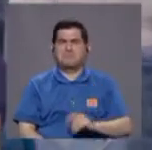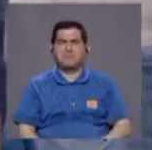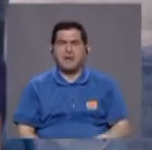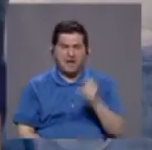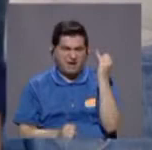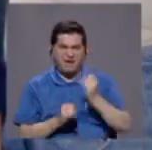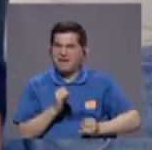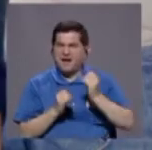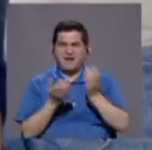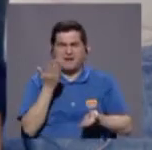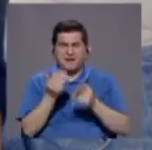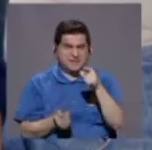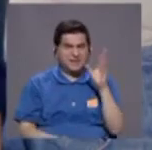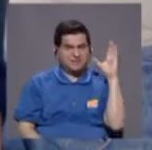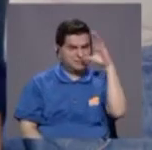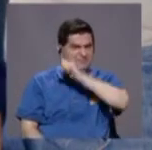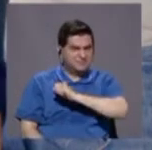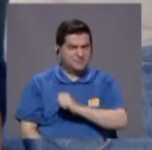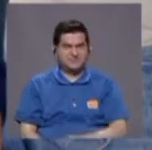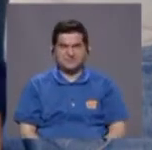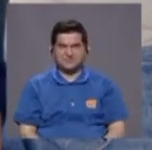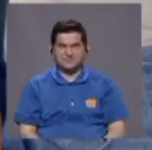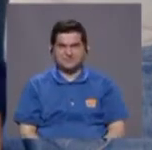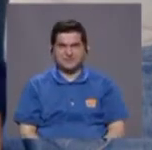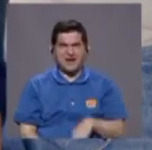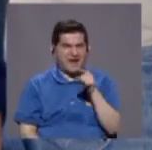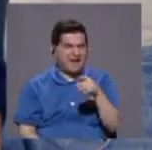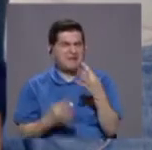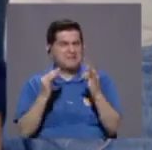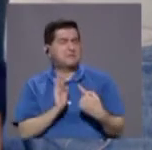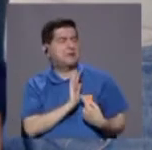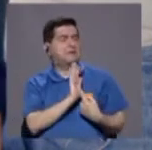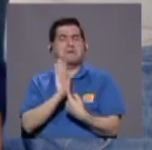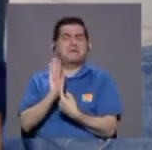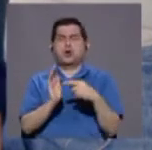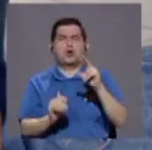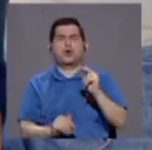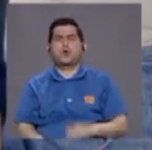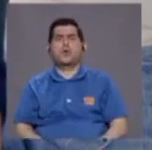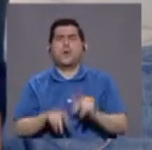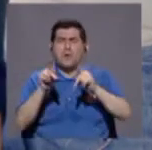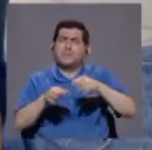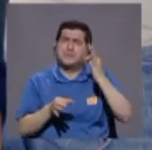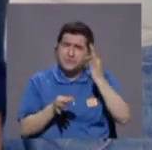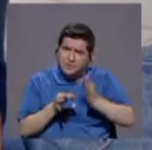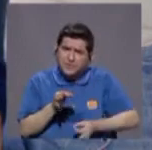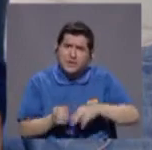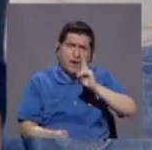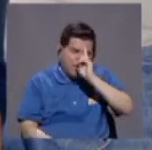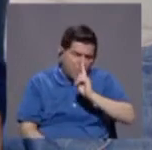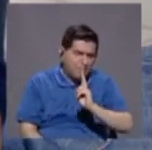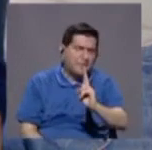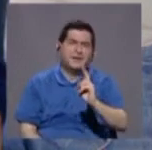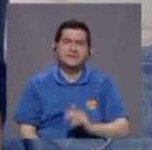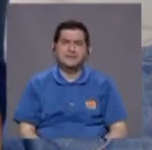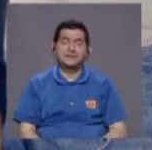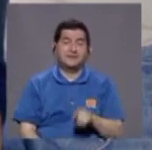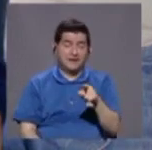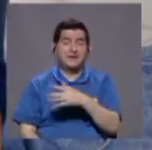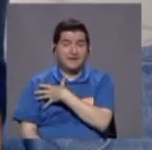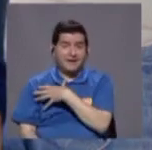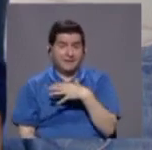que veías en él, ser ostentoso. Era muy sencillo y muy amante